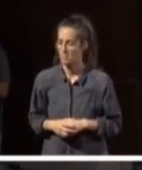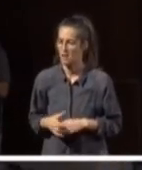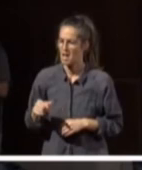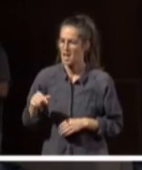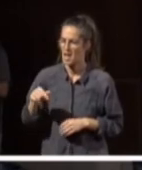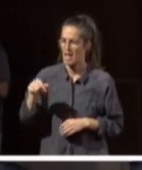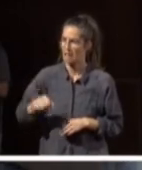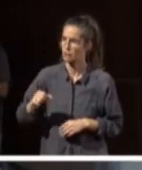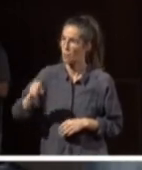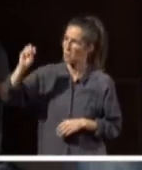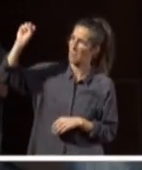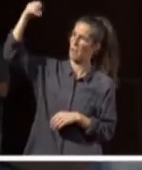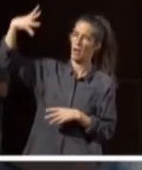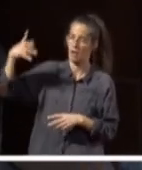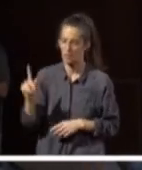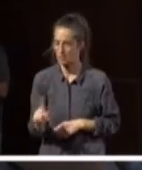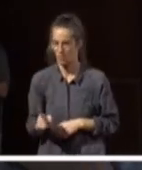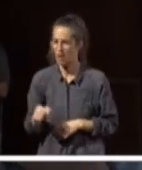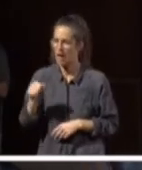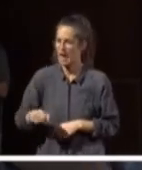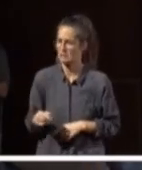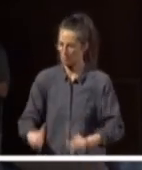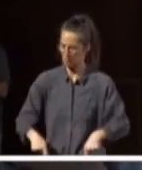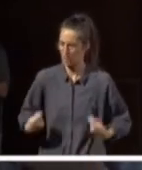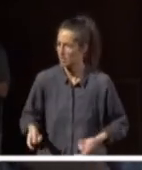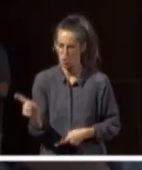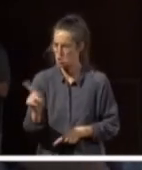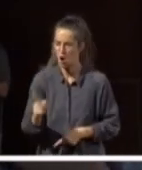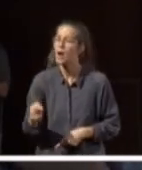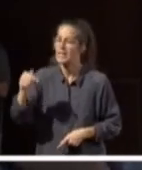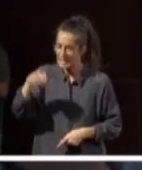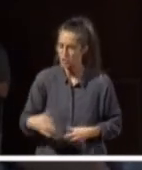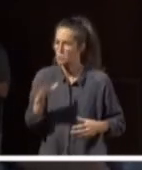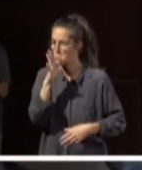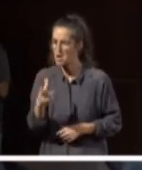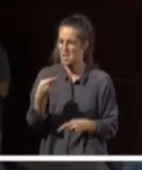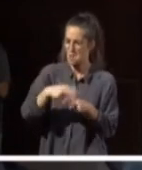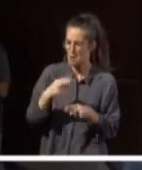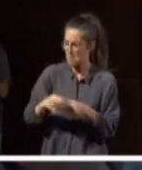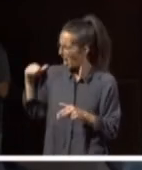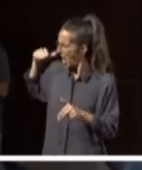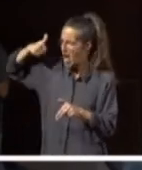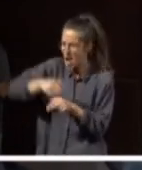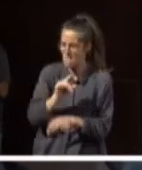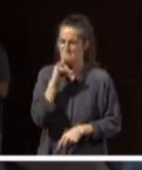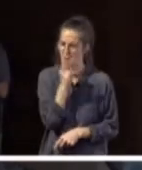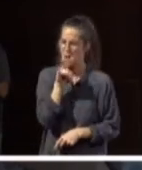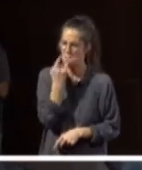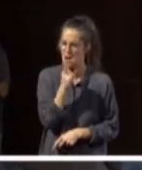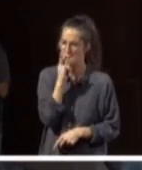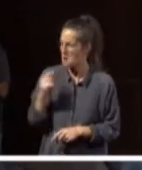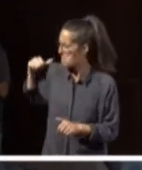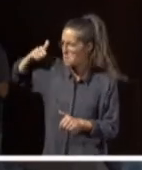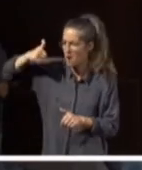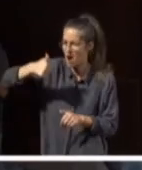maldición divina no es una catástrofe natural son políticas fallidas durante todos los largos tiempos del